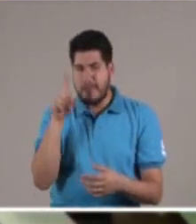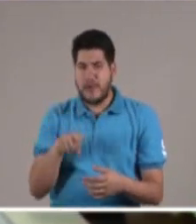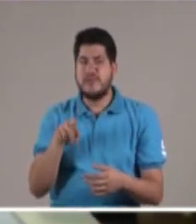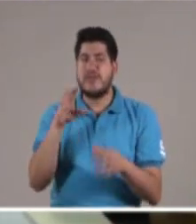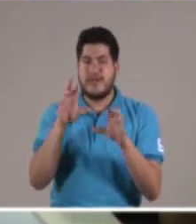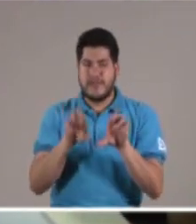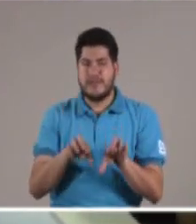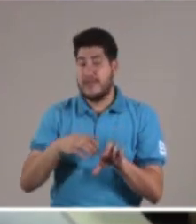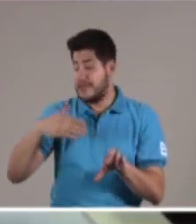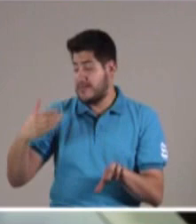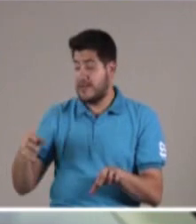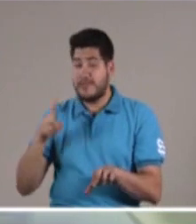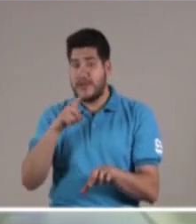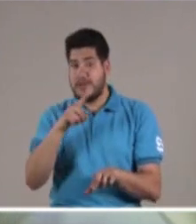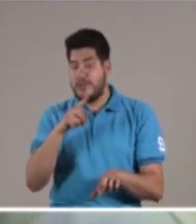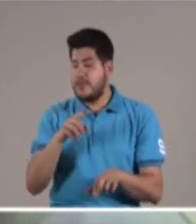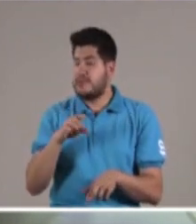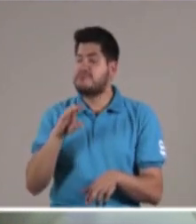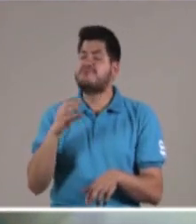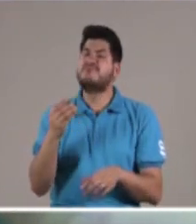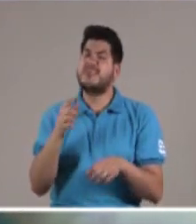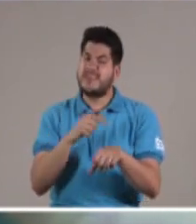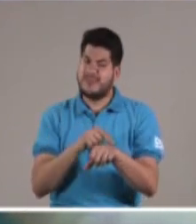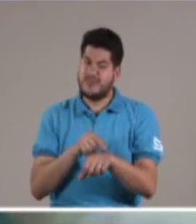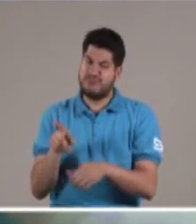tienes a la par tú en qué turno te vas